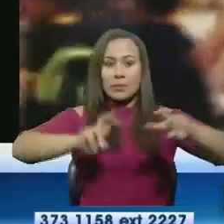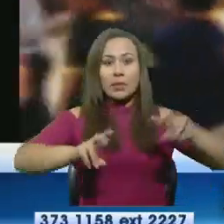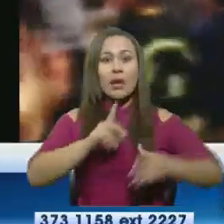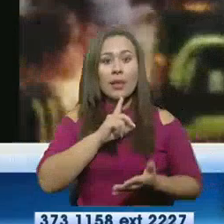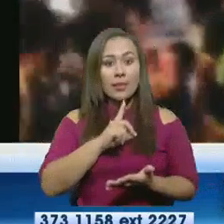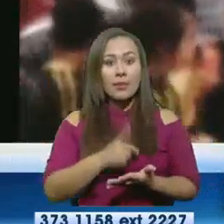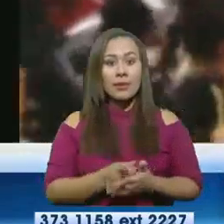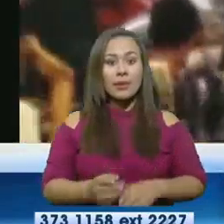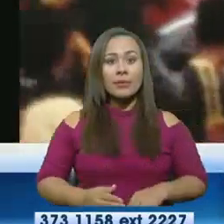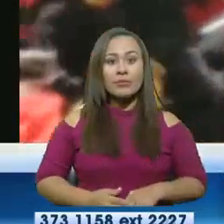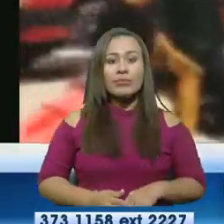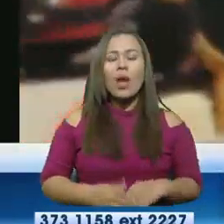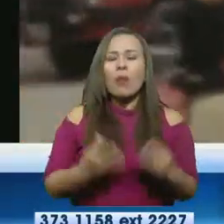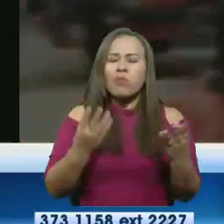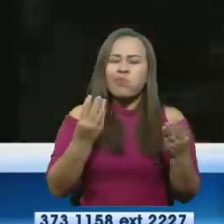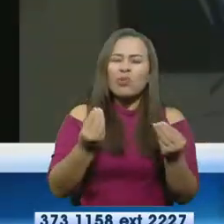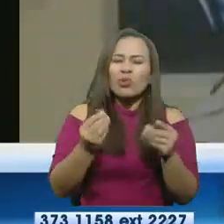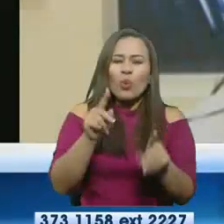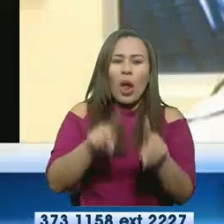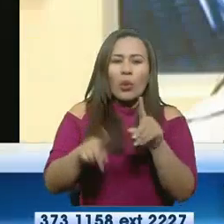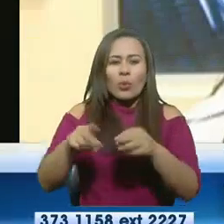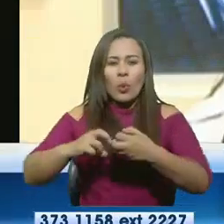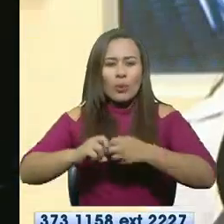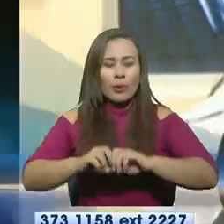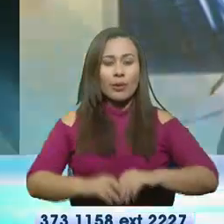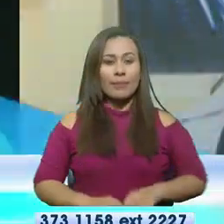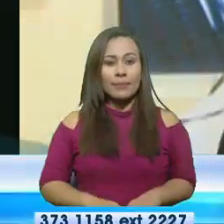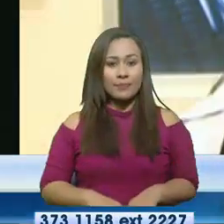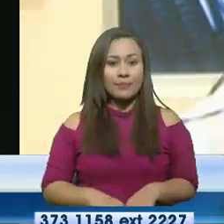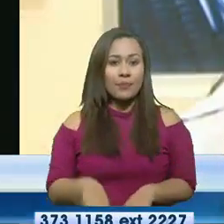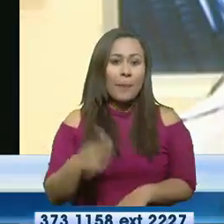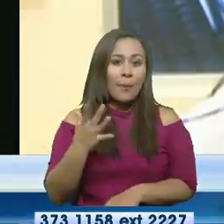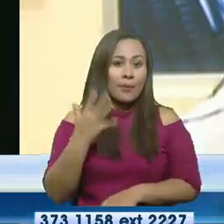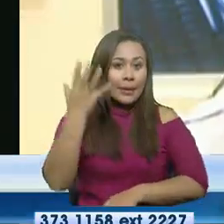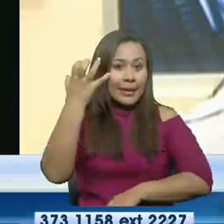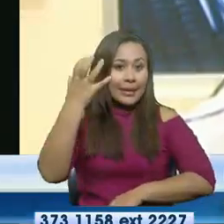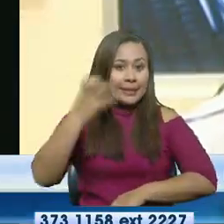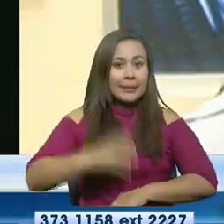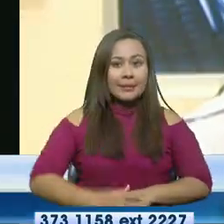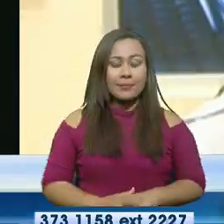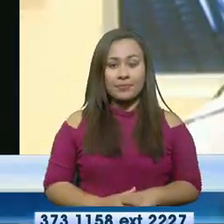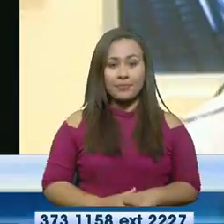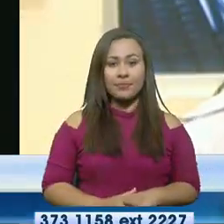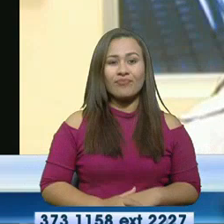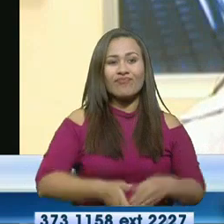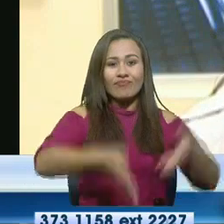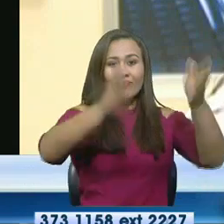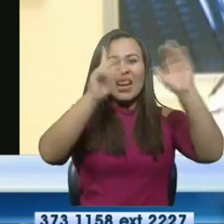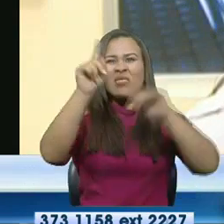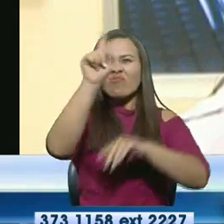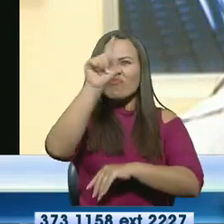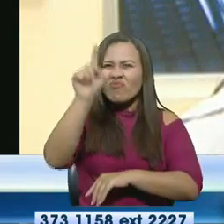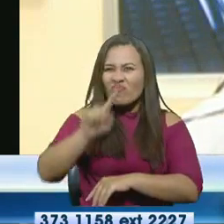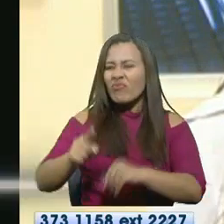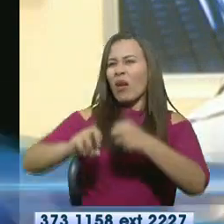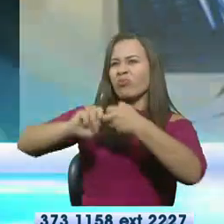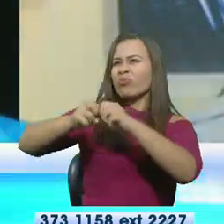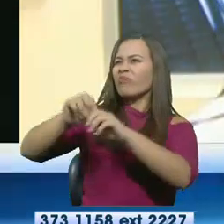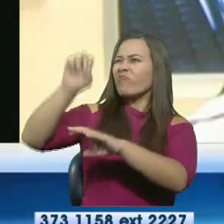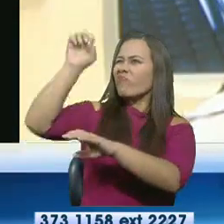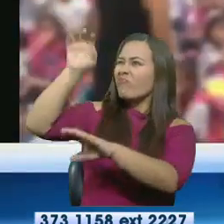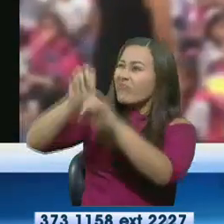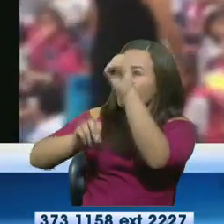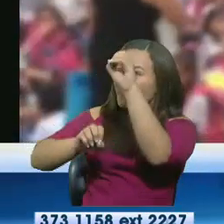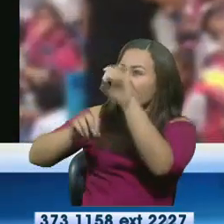embargo tenemos leves afectaciones en algunas instituciones, aproximadamente 15, con algunas grietas que se han dado en las instituciones